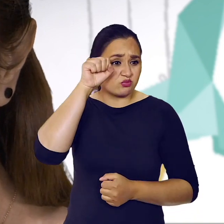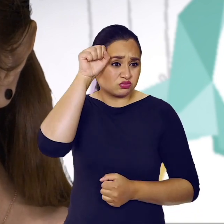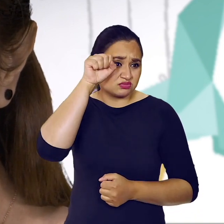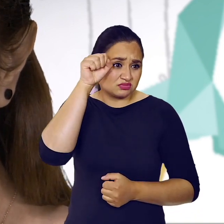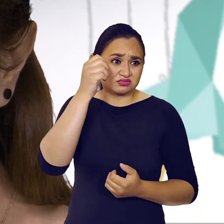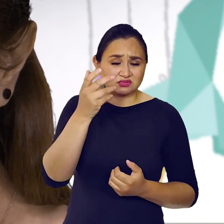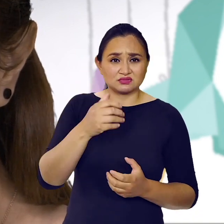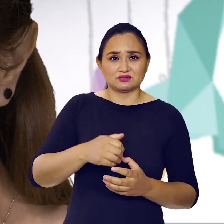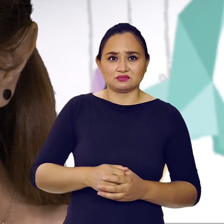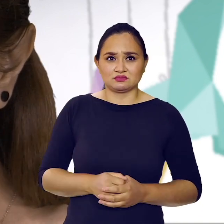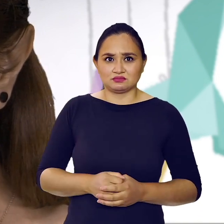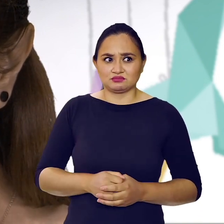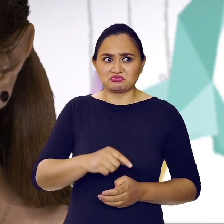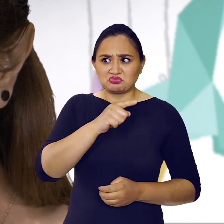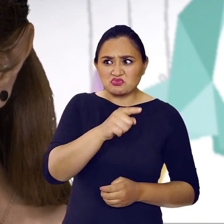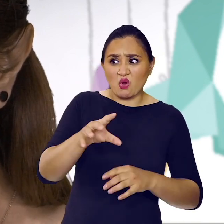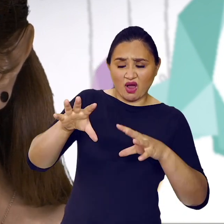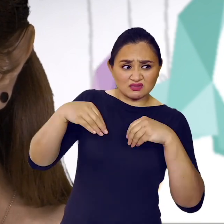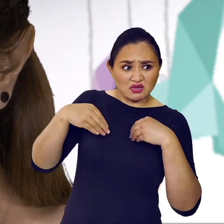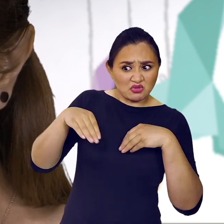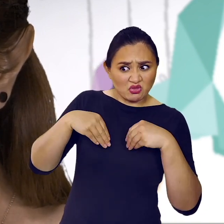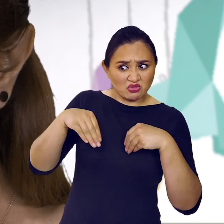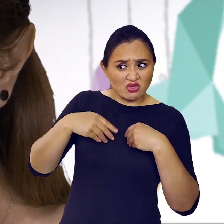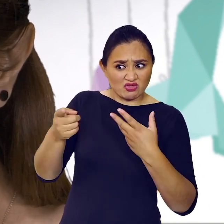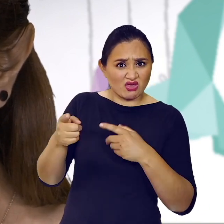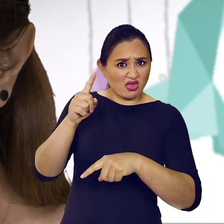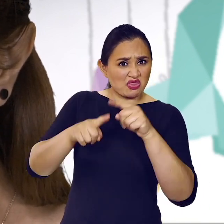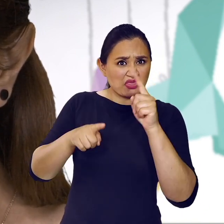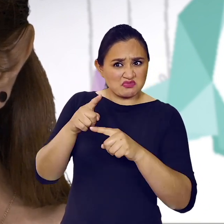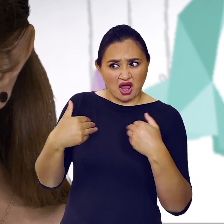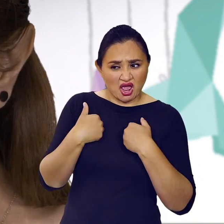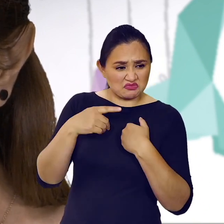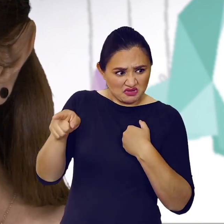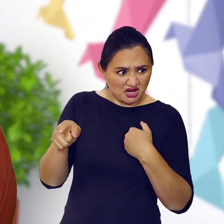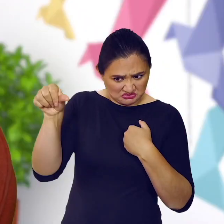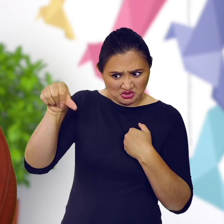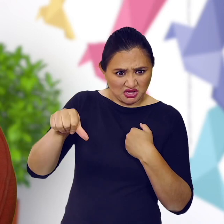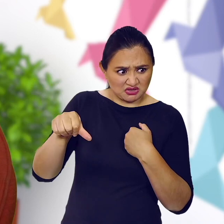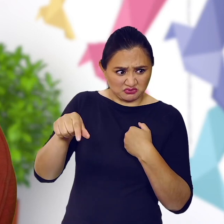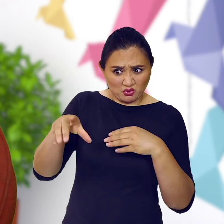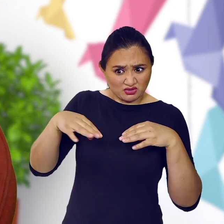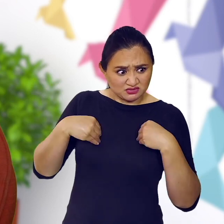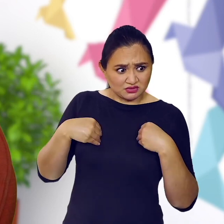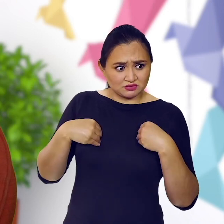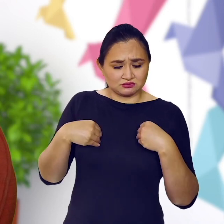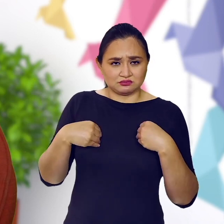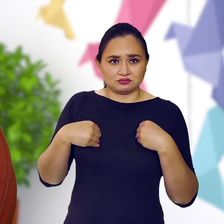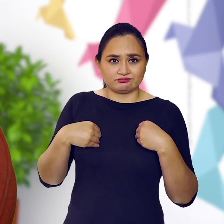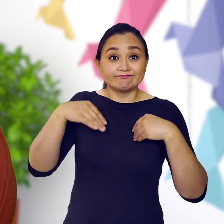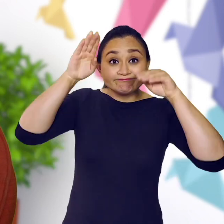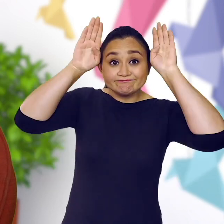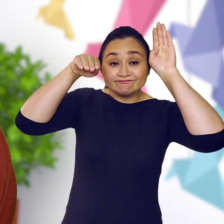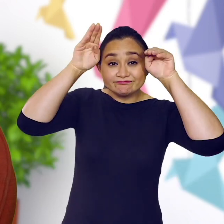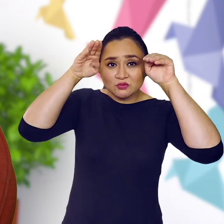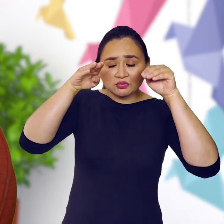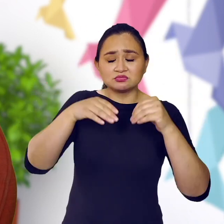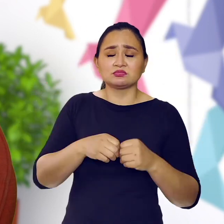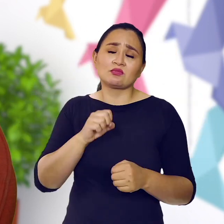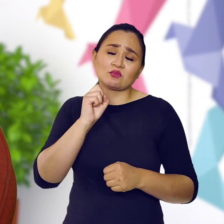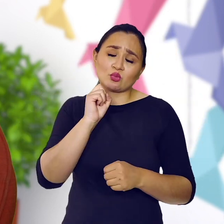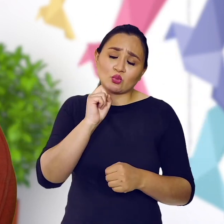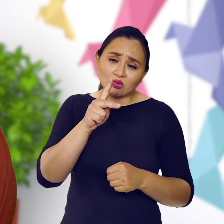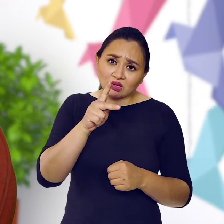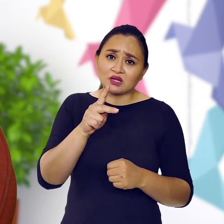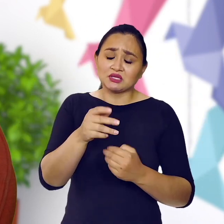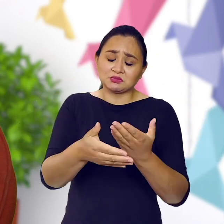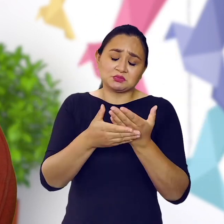aburridísimos. ¿Y tú vas a hacer caso a todo lo que te diga un montón de animales? Así que Bruno, resignado, se dedicó a